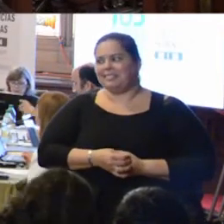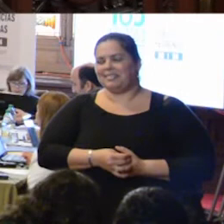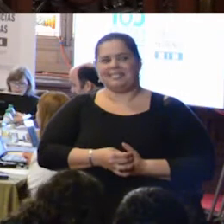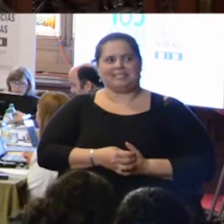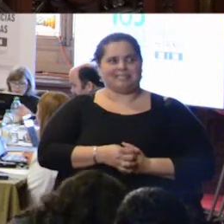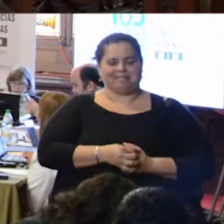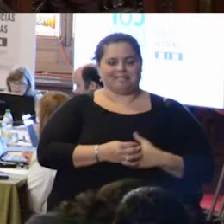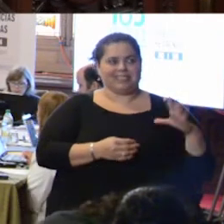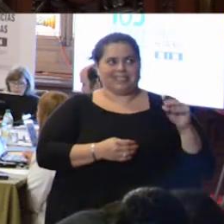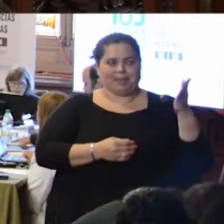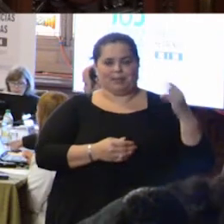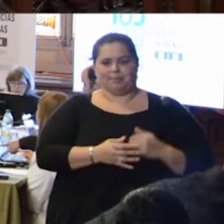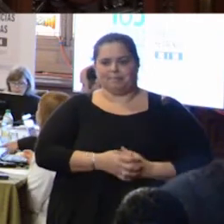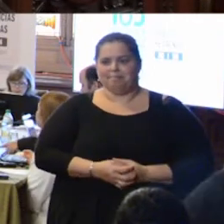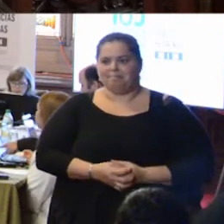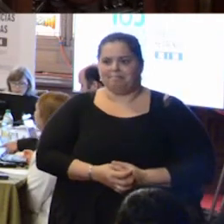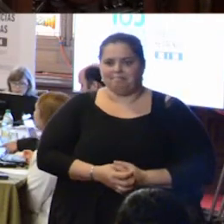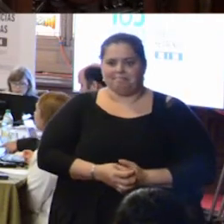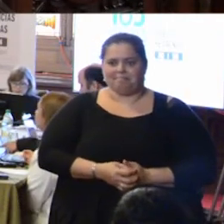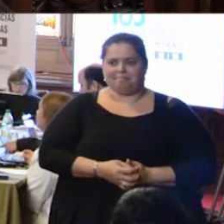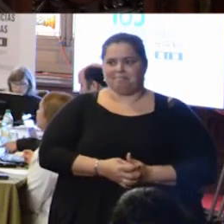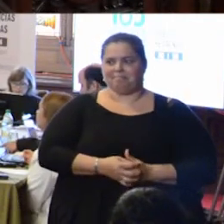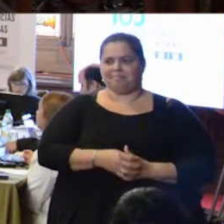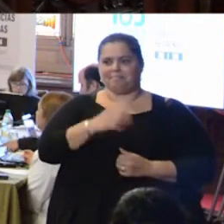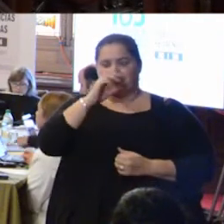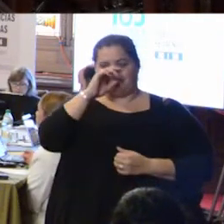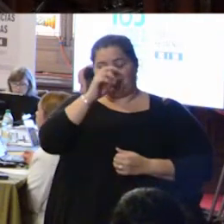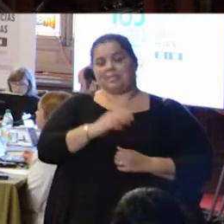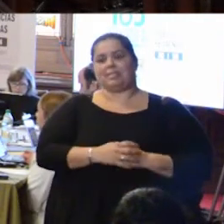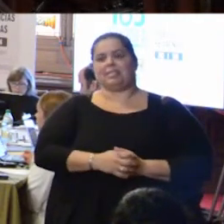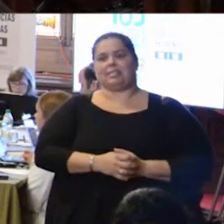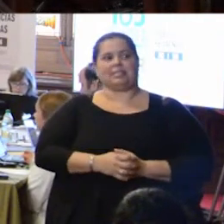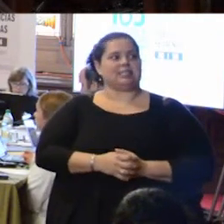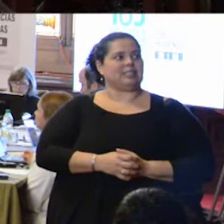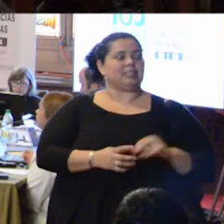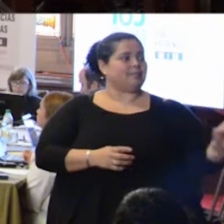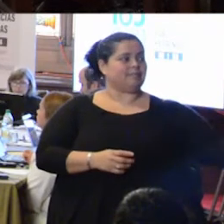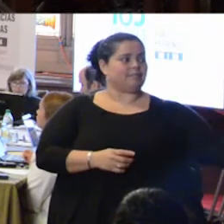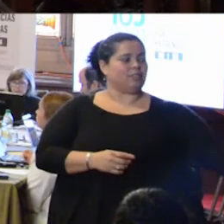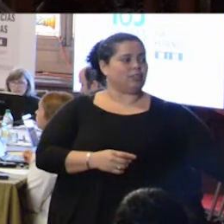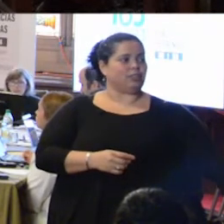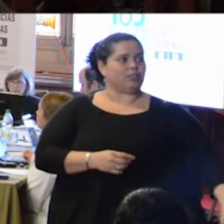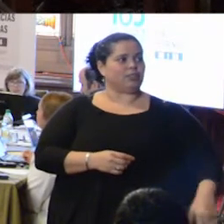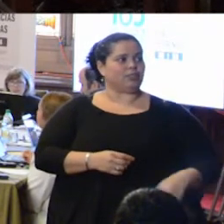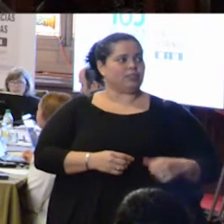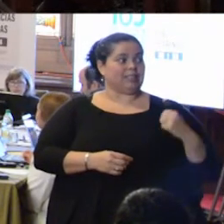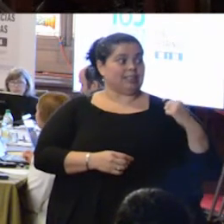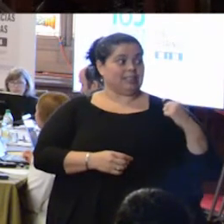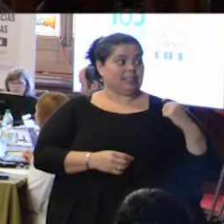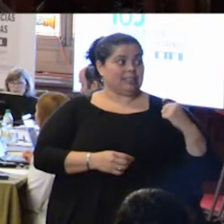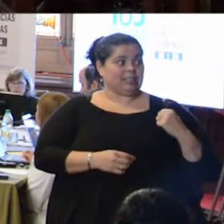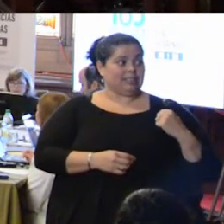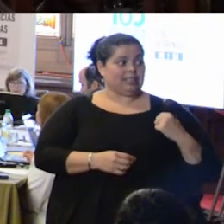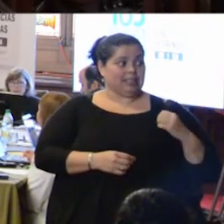un proyecto de cultivo de palma aceitera sin contar con la debida aprobación del estudio de impacto ambiental. Dicho proceso inicia en la